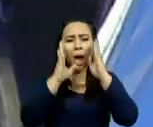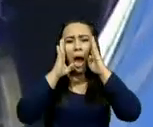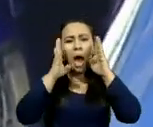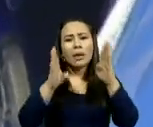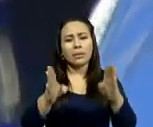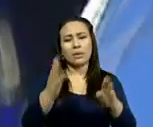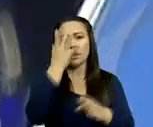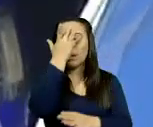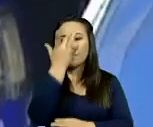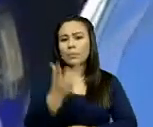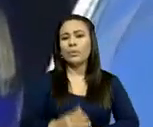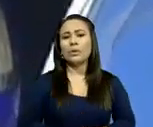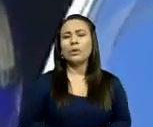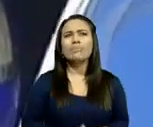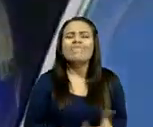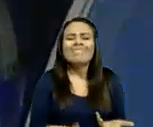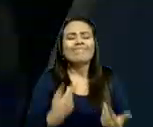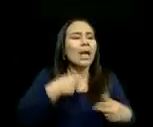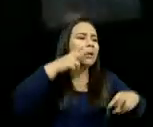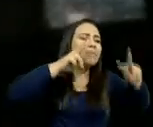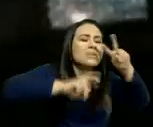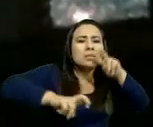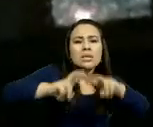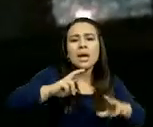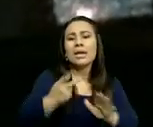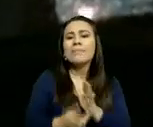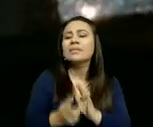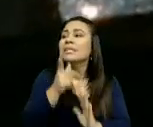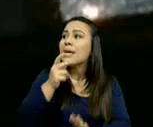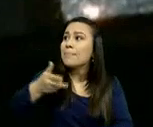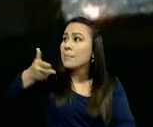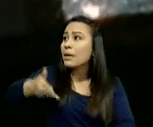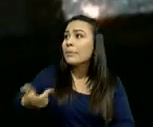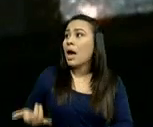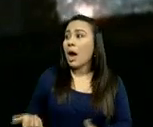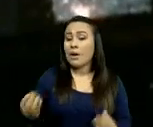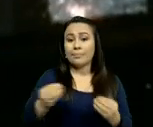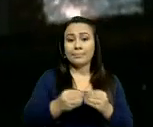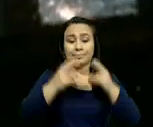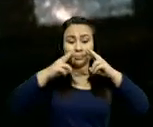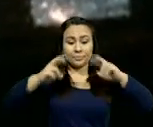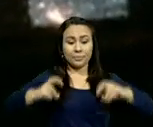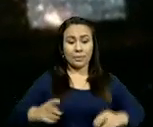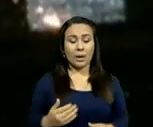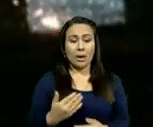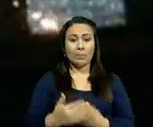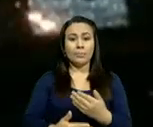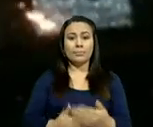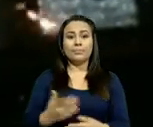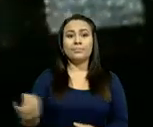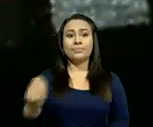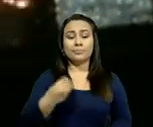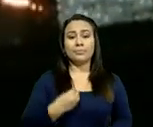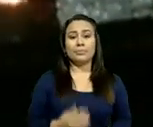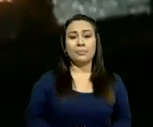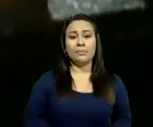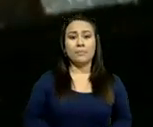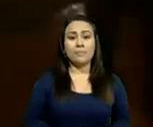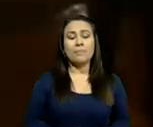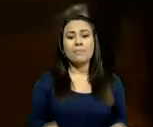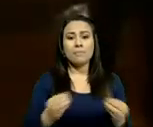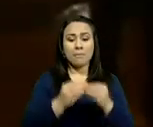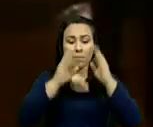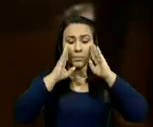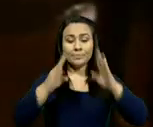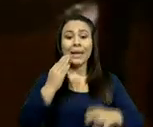obtener alguna información por parte de él. Los disparos marcados en el vidrio del automotor demuestran la gravedad del asunto.